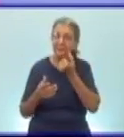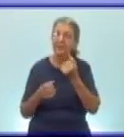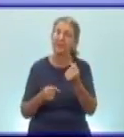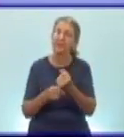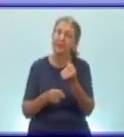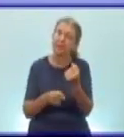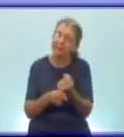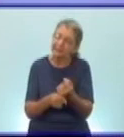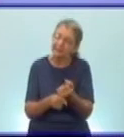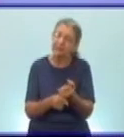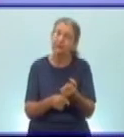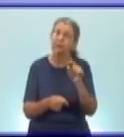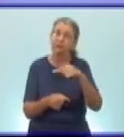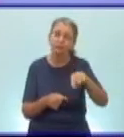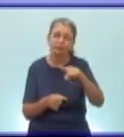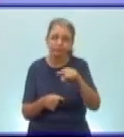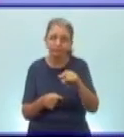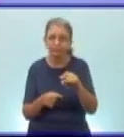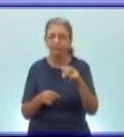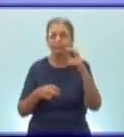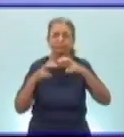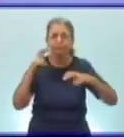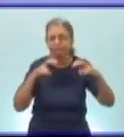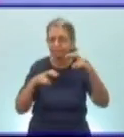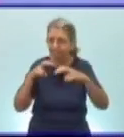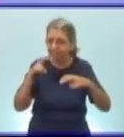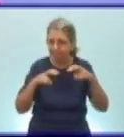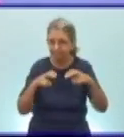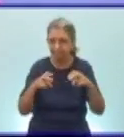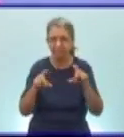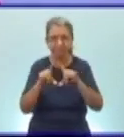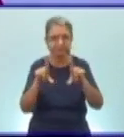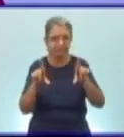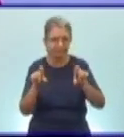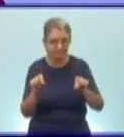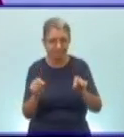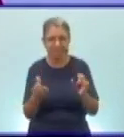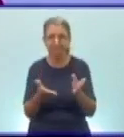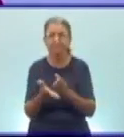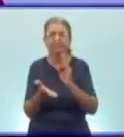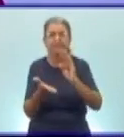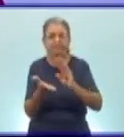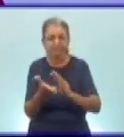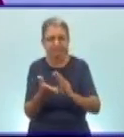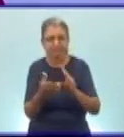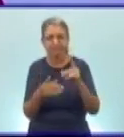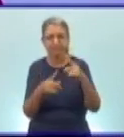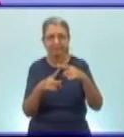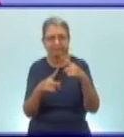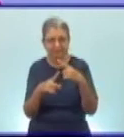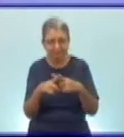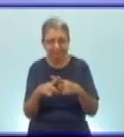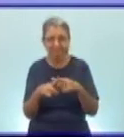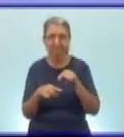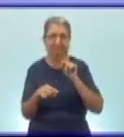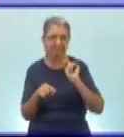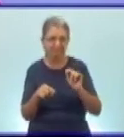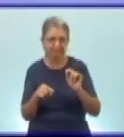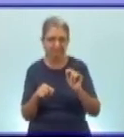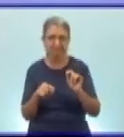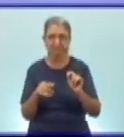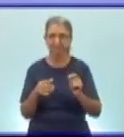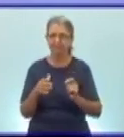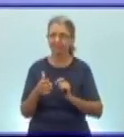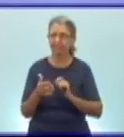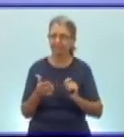con el libro de texto. Usted va a buscar el concepto del libro de texto, lo va a estudiar y va ahora a sacar sus propias conclusiones de lo que dice el material.